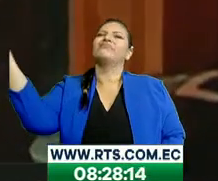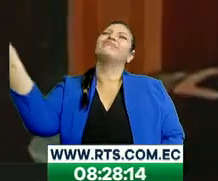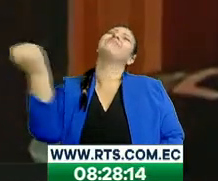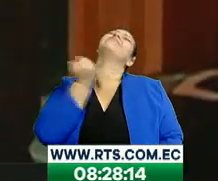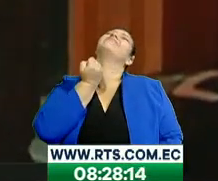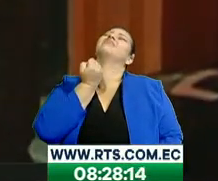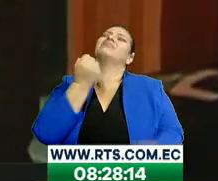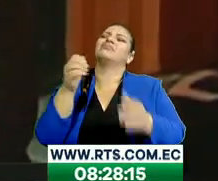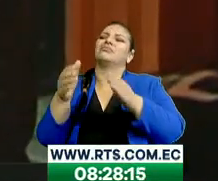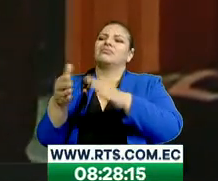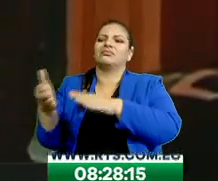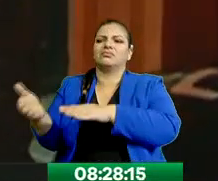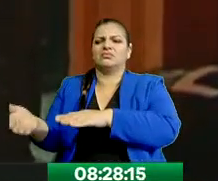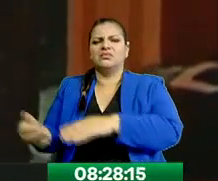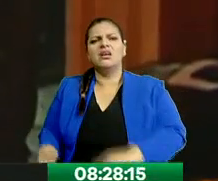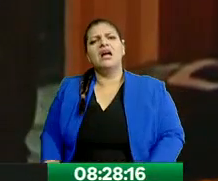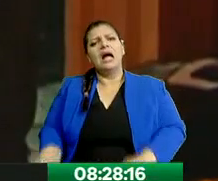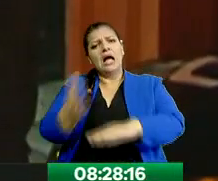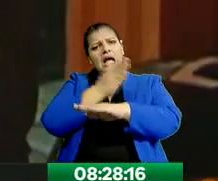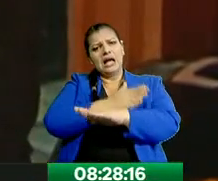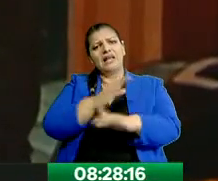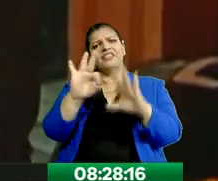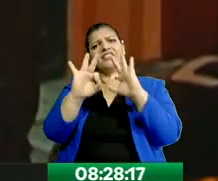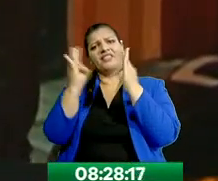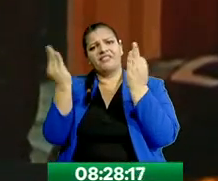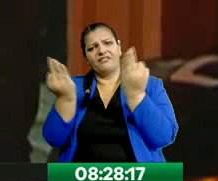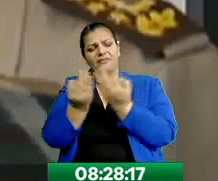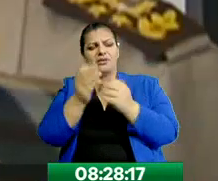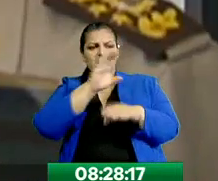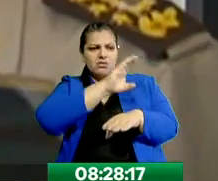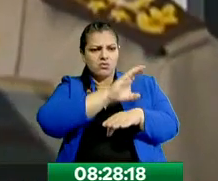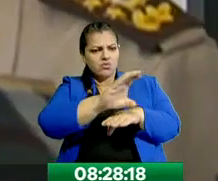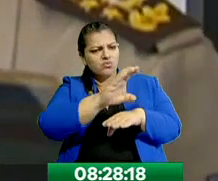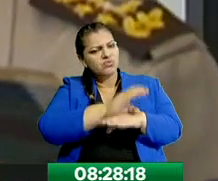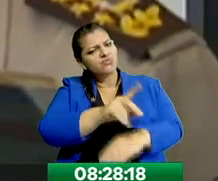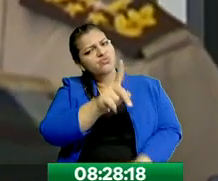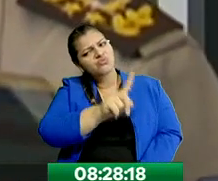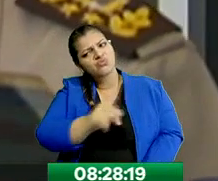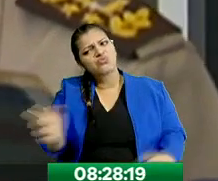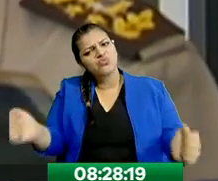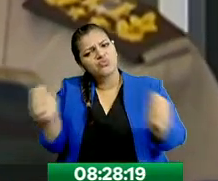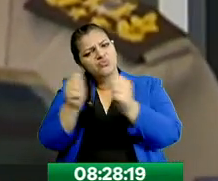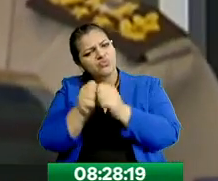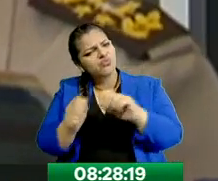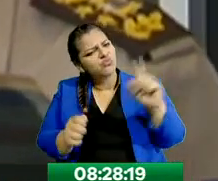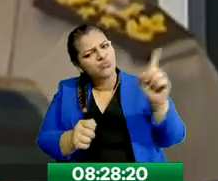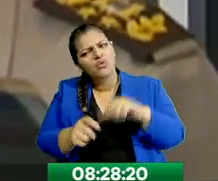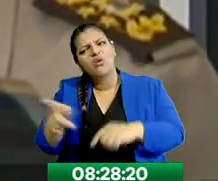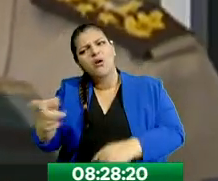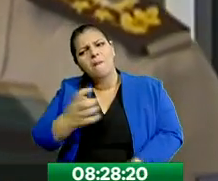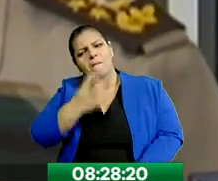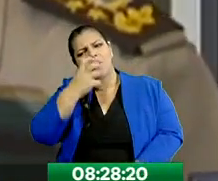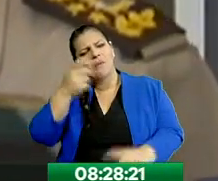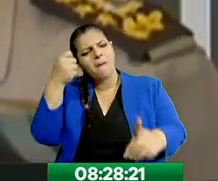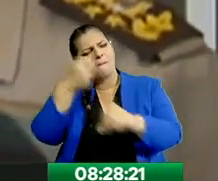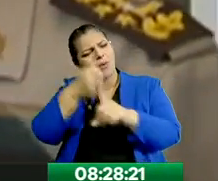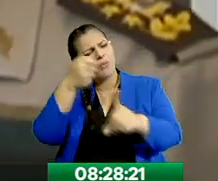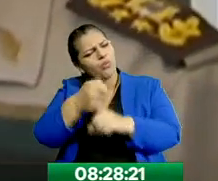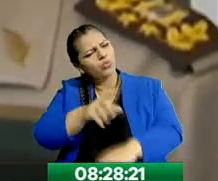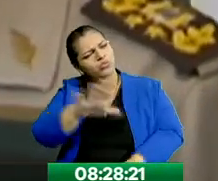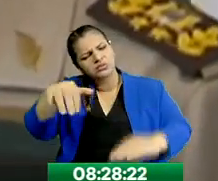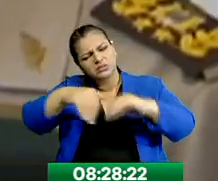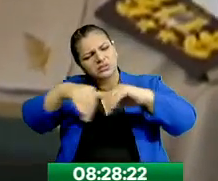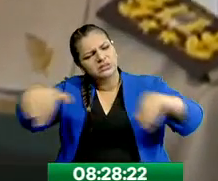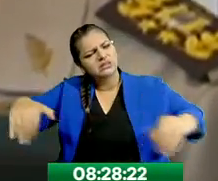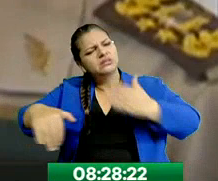una boleta de auxilio en contra del agresor. Habían mantenido una relación de convivencia